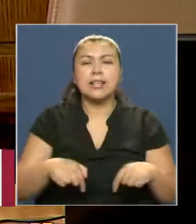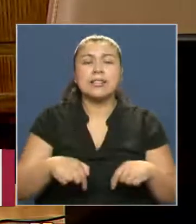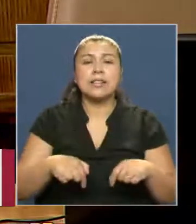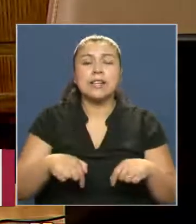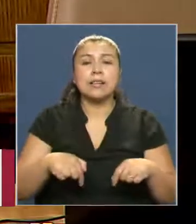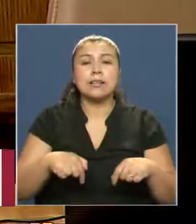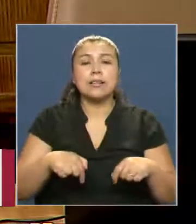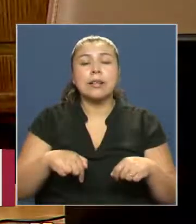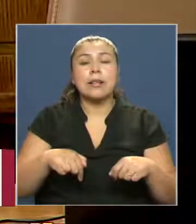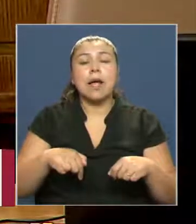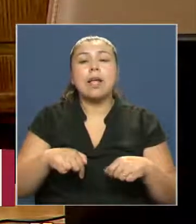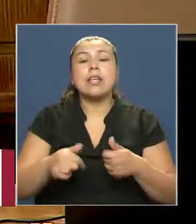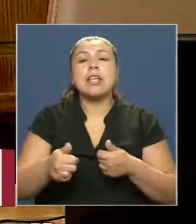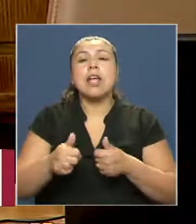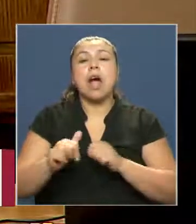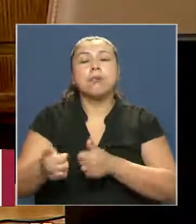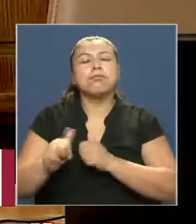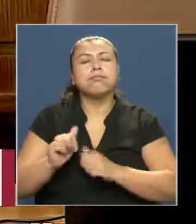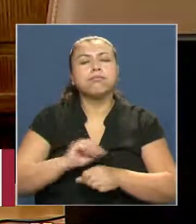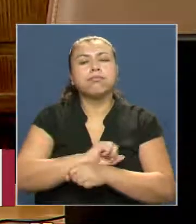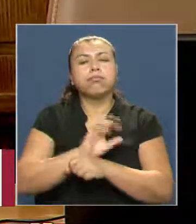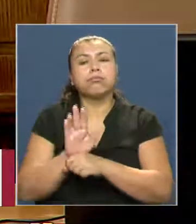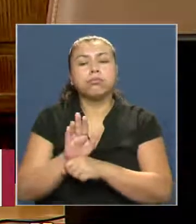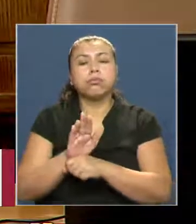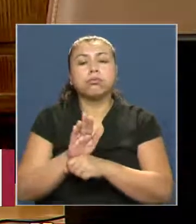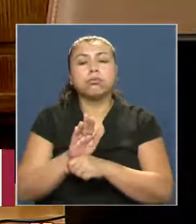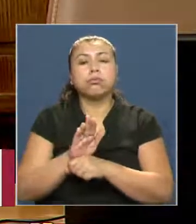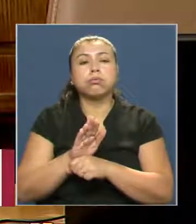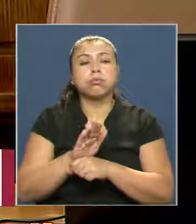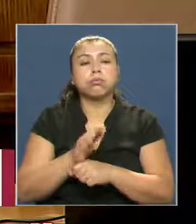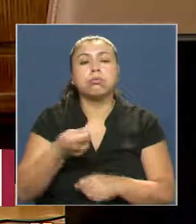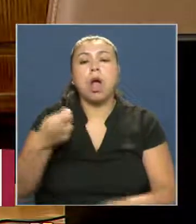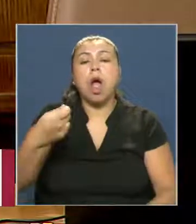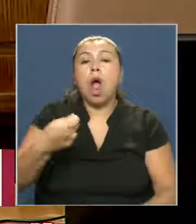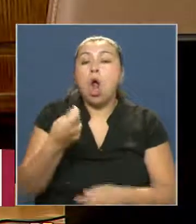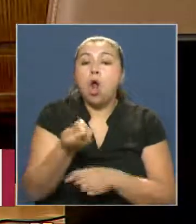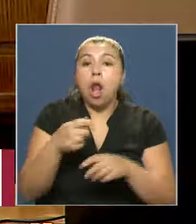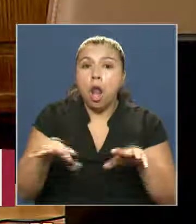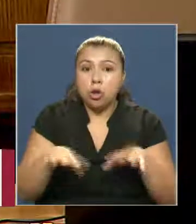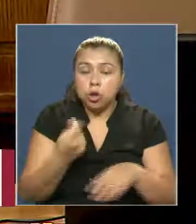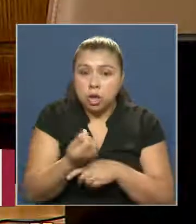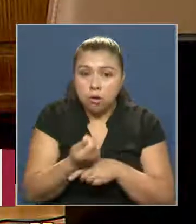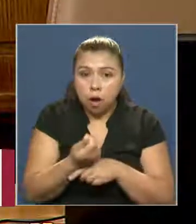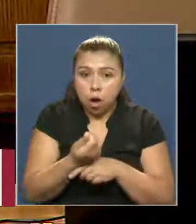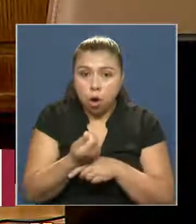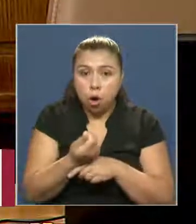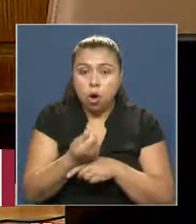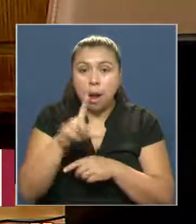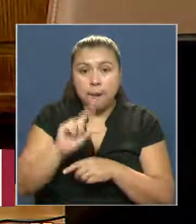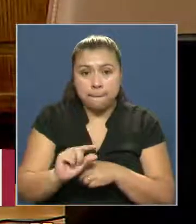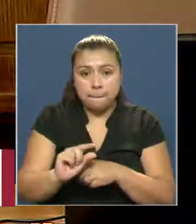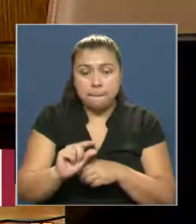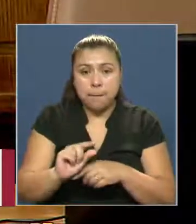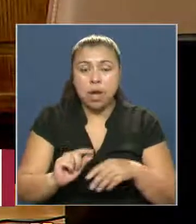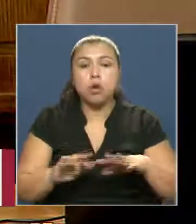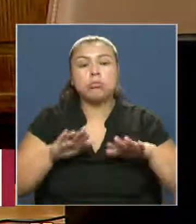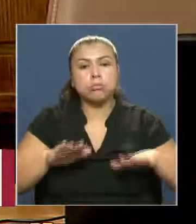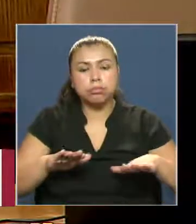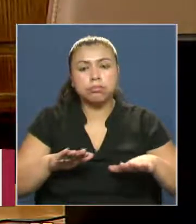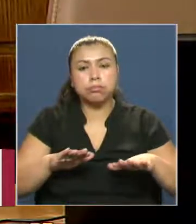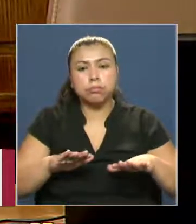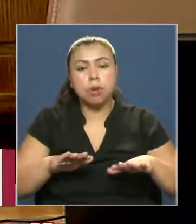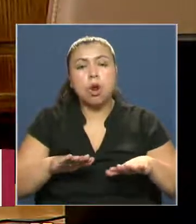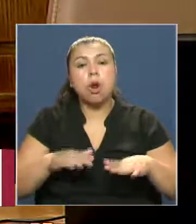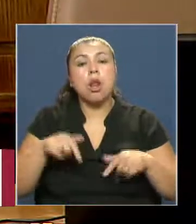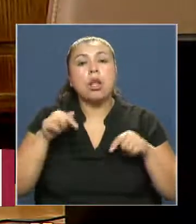es el coronavirus. Limitar los precios es lo que vamos a apoyar, y también limitar el